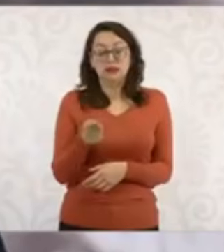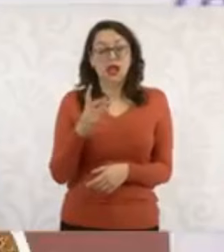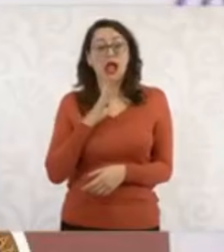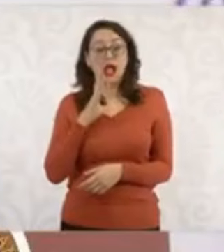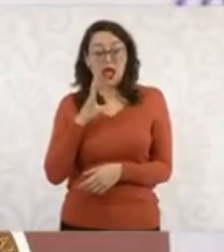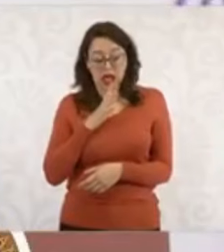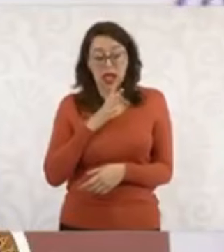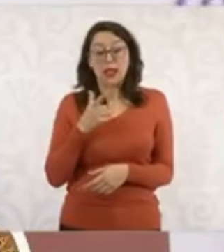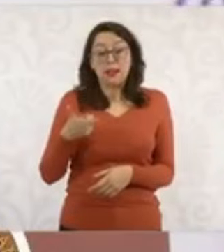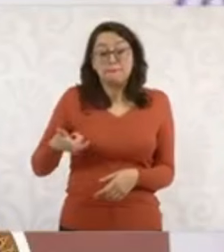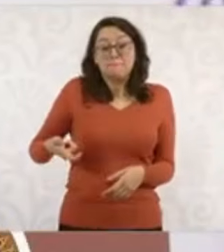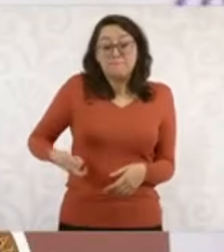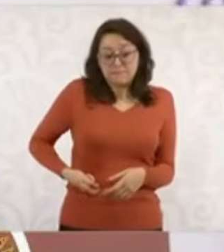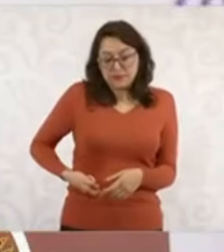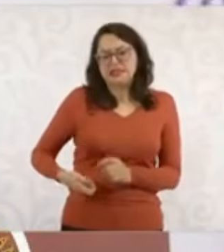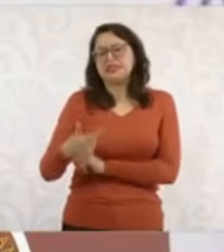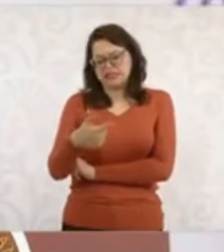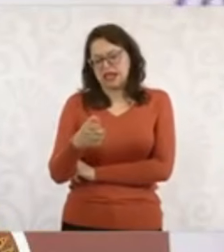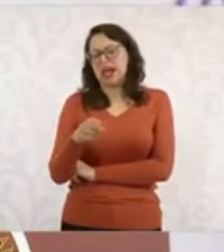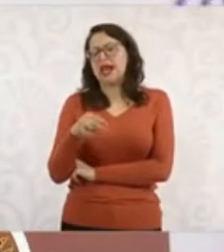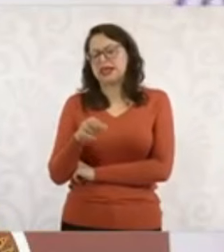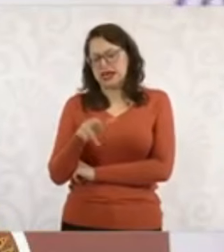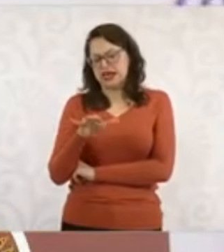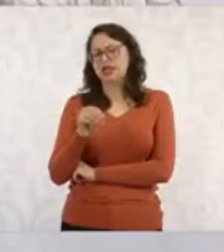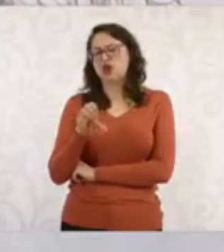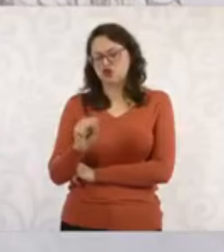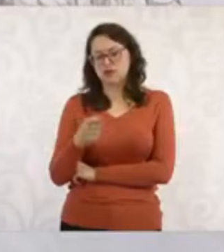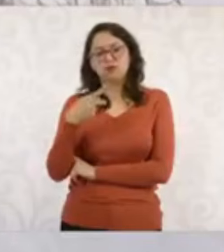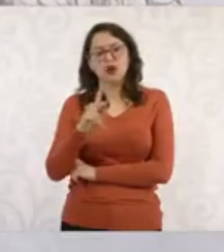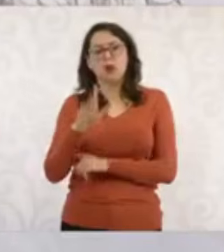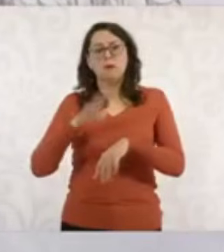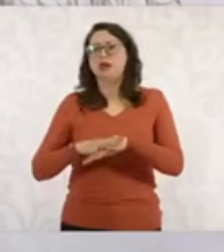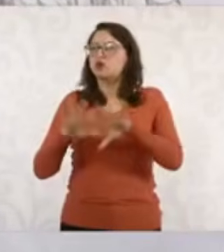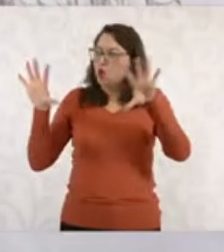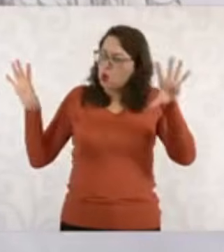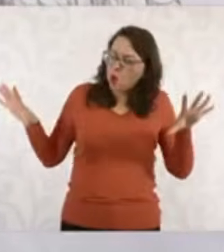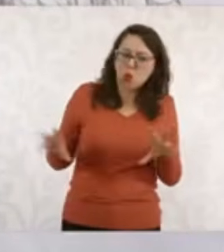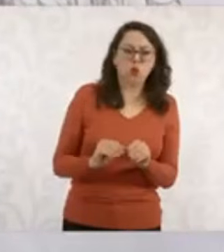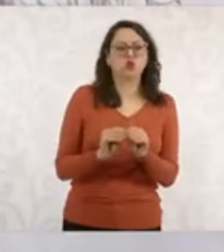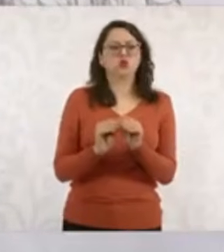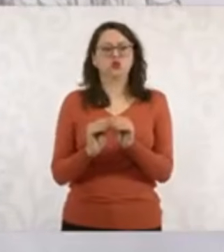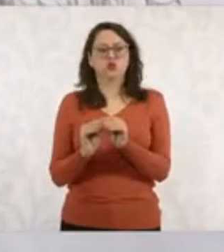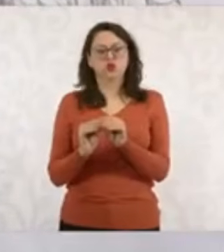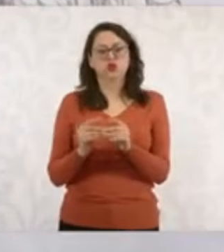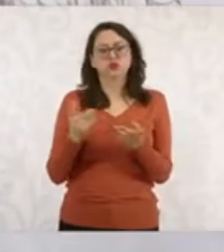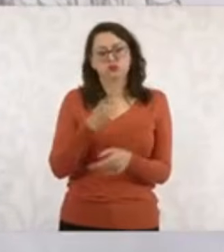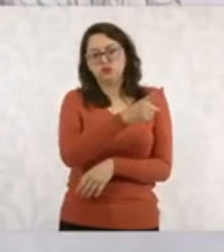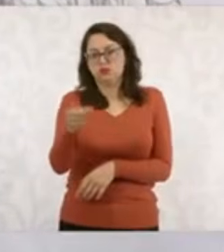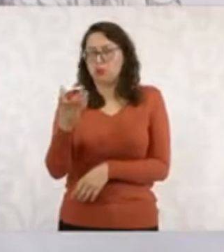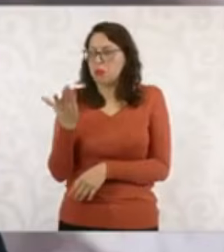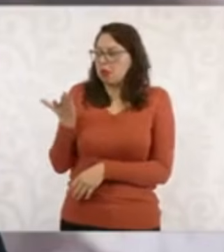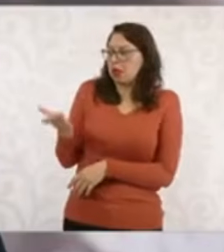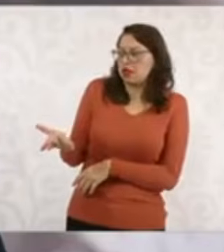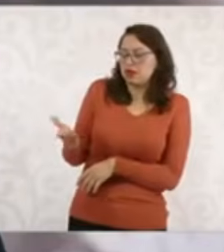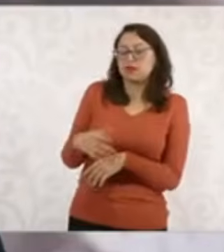genéricos, pero genéricos de manera pues mucho más consolidada para tener los medicamentos que nos han pedido los médicos. Y en el